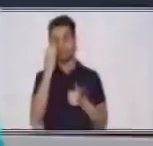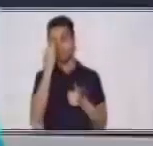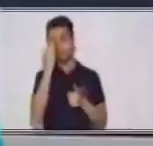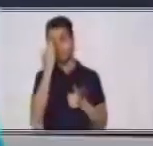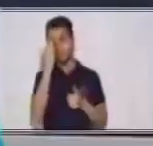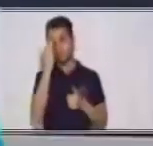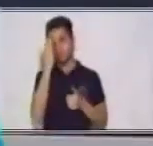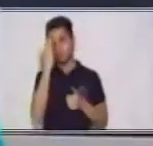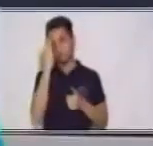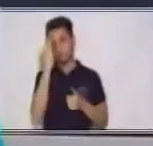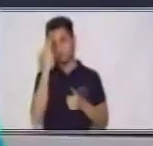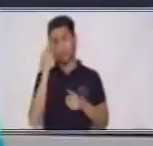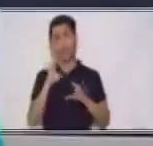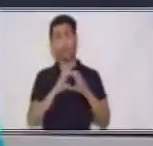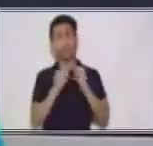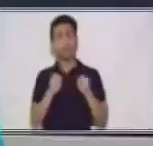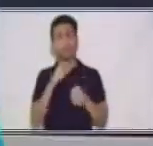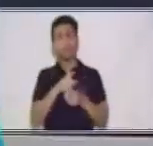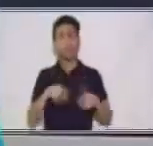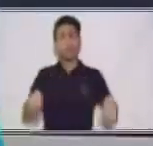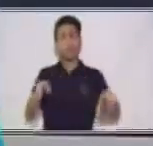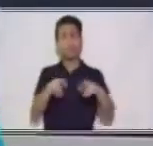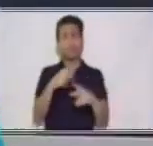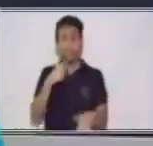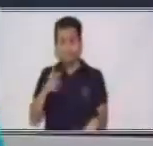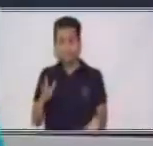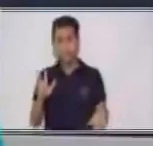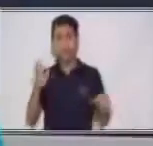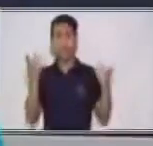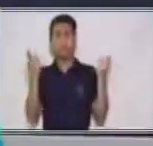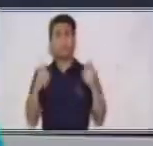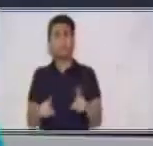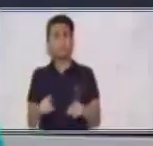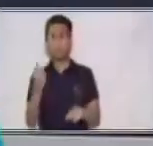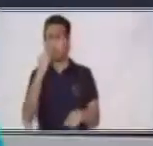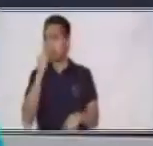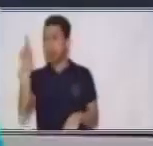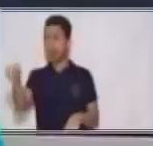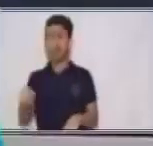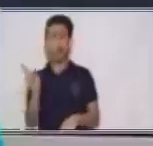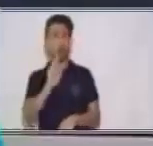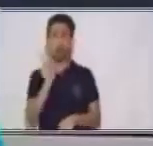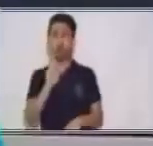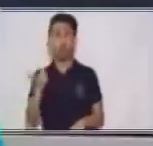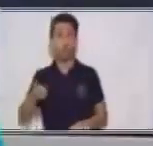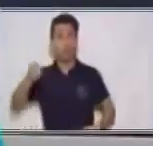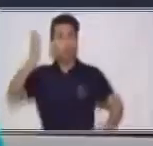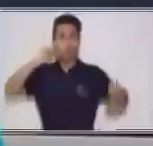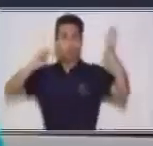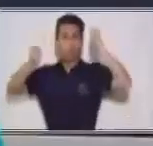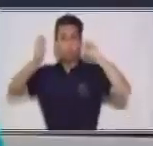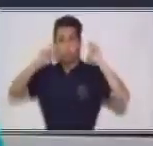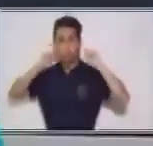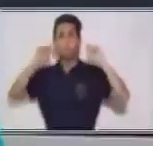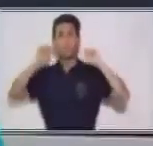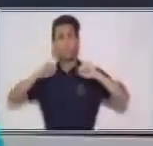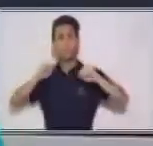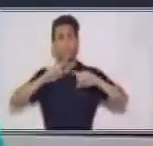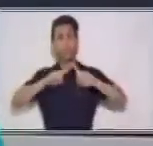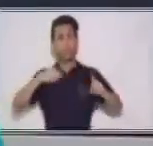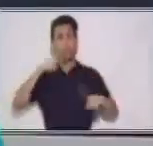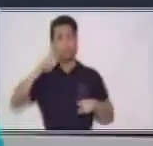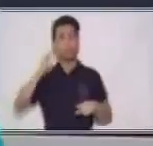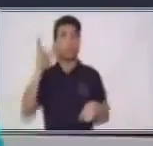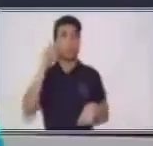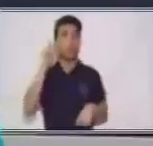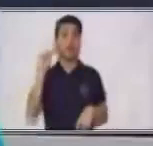ríos empiezan a extrañarla y empiezan a preguntarse qué está pasando con esta doncella que ya no nos viene a alegrar con su canto. Entonces le